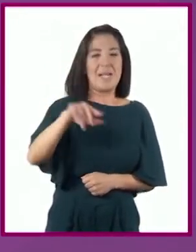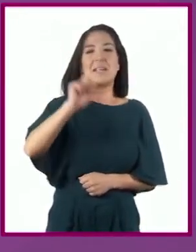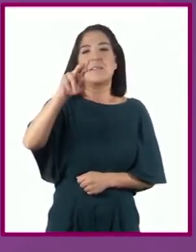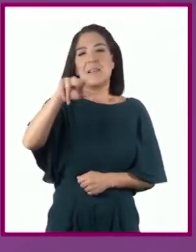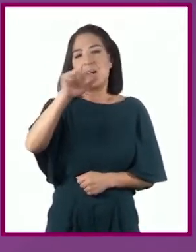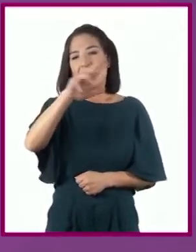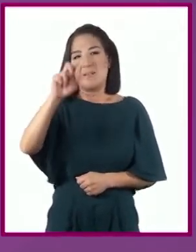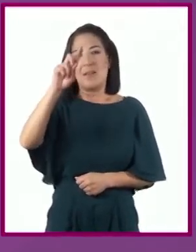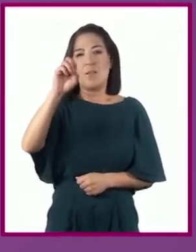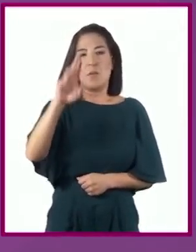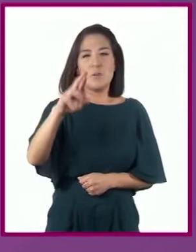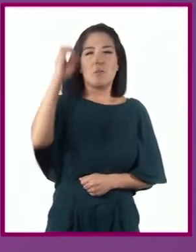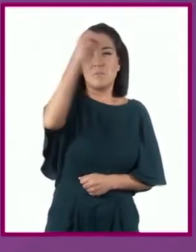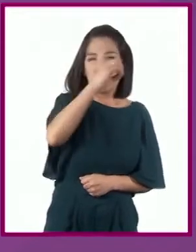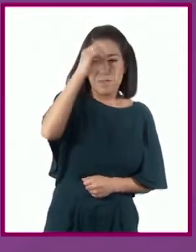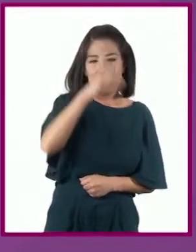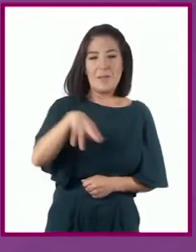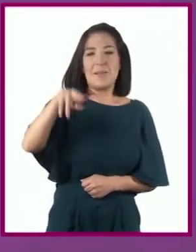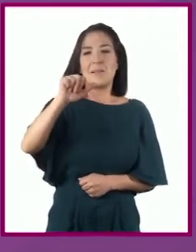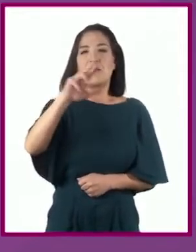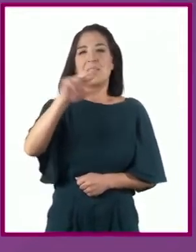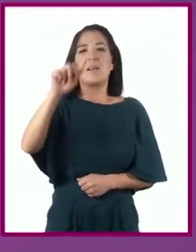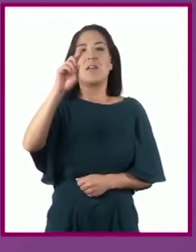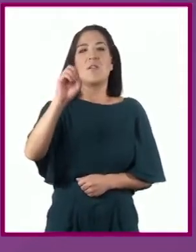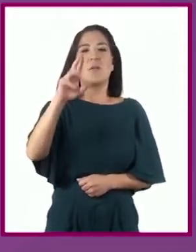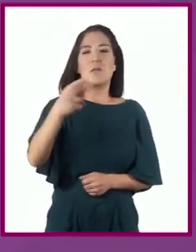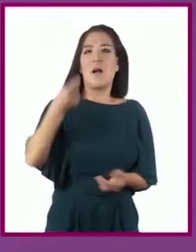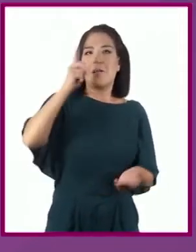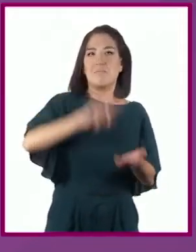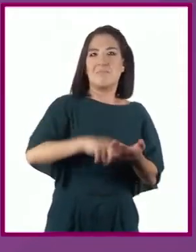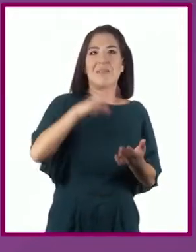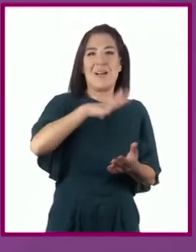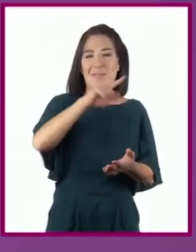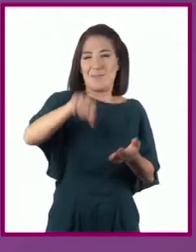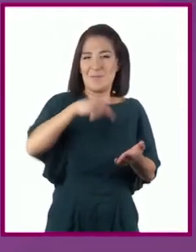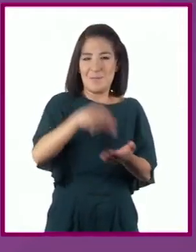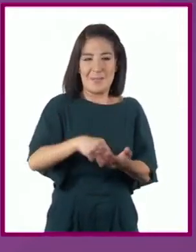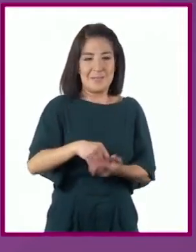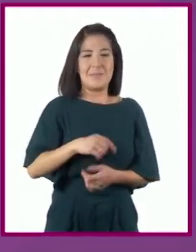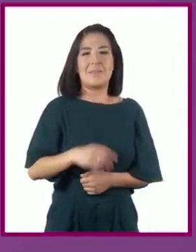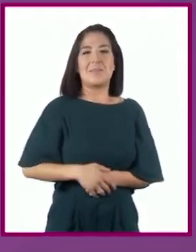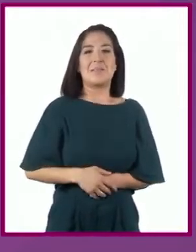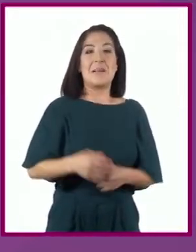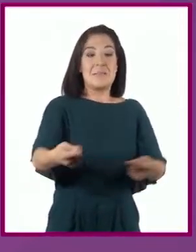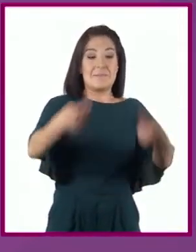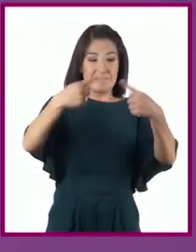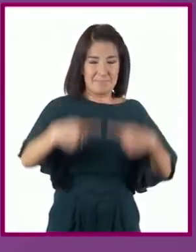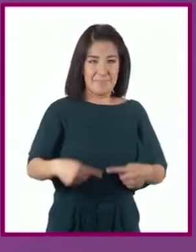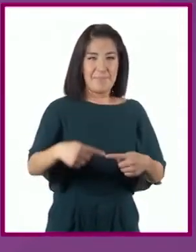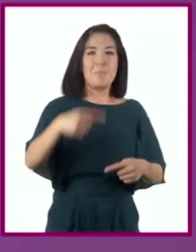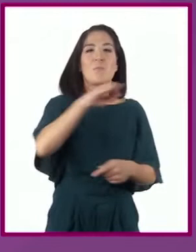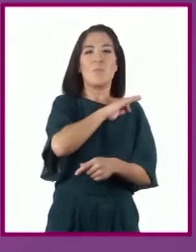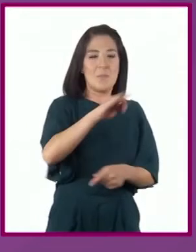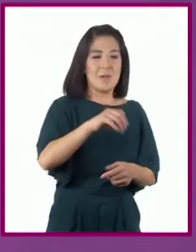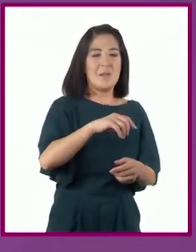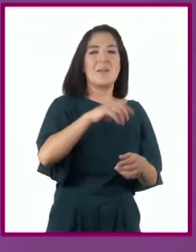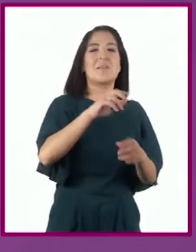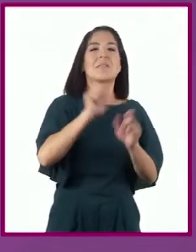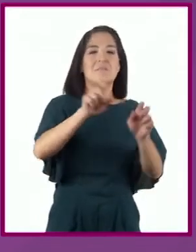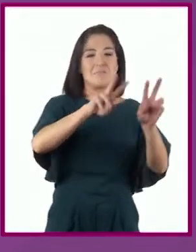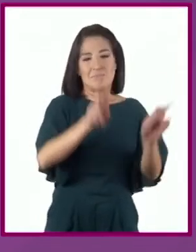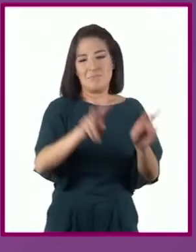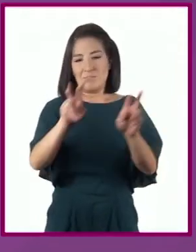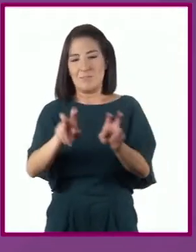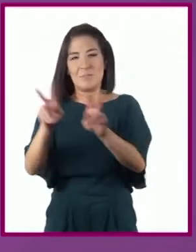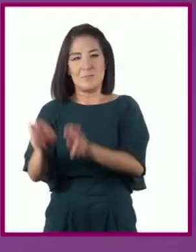observador, narrador omnisciente. En los cuadros de abajo del esquema podrán anotar los títulos de los